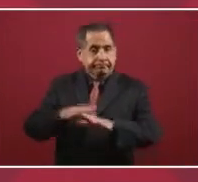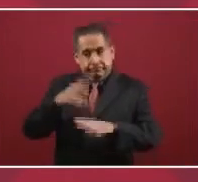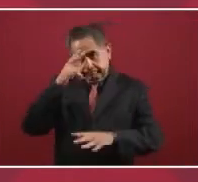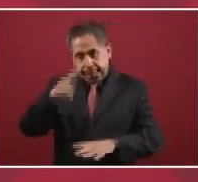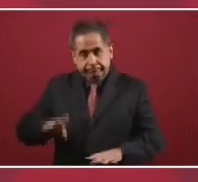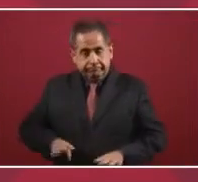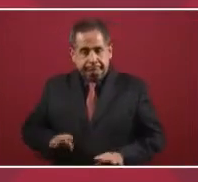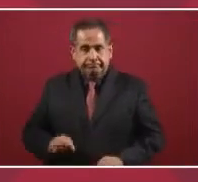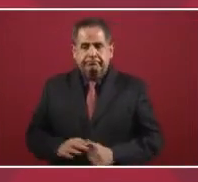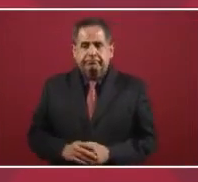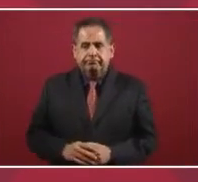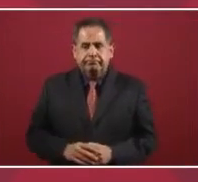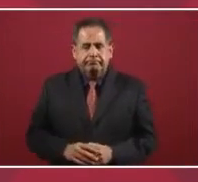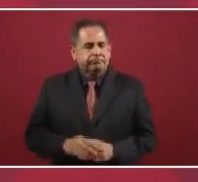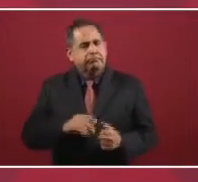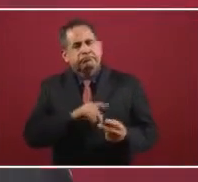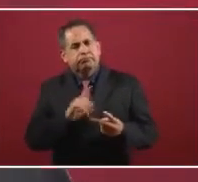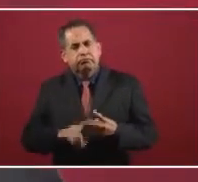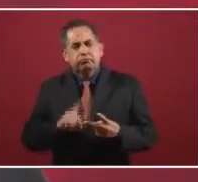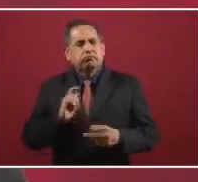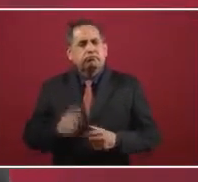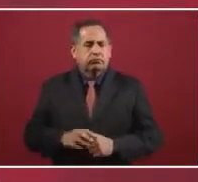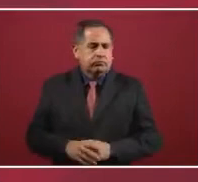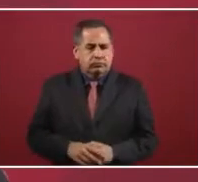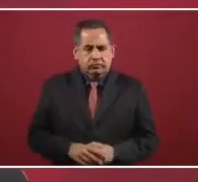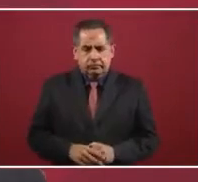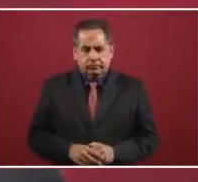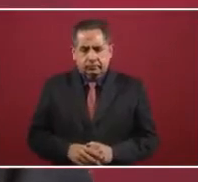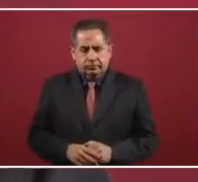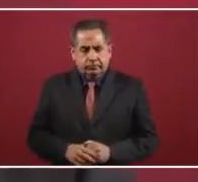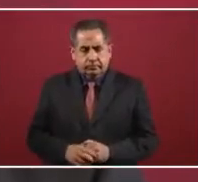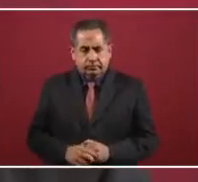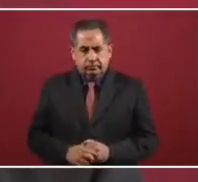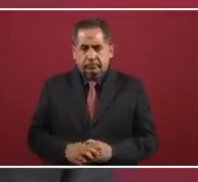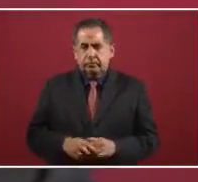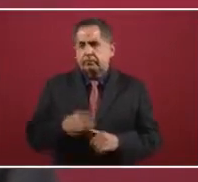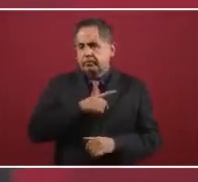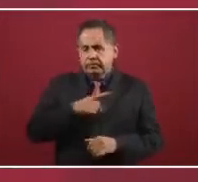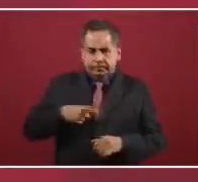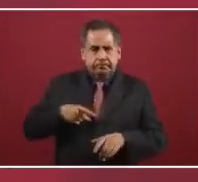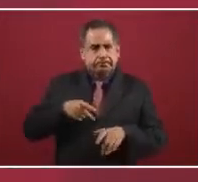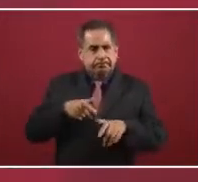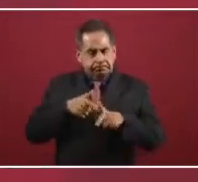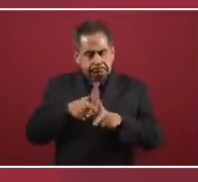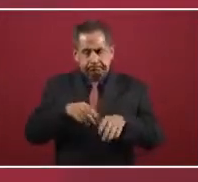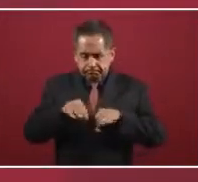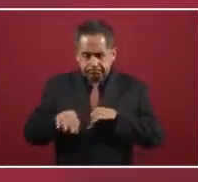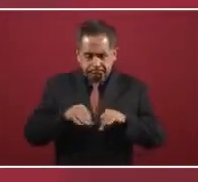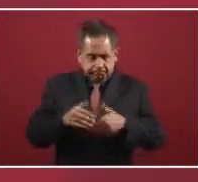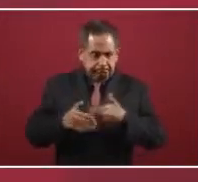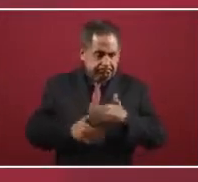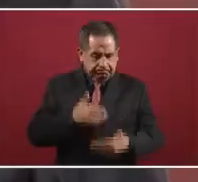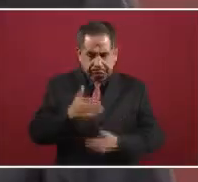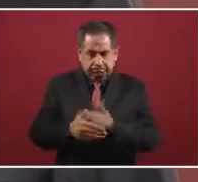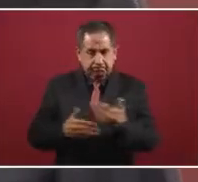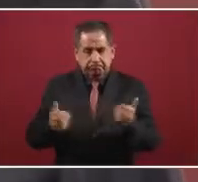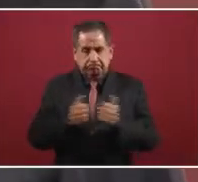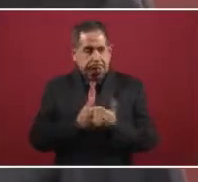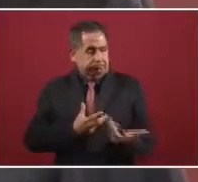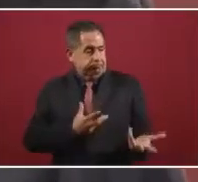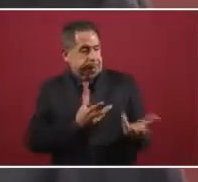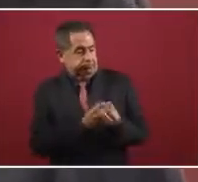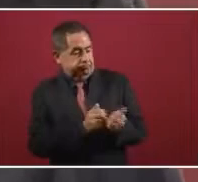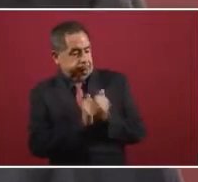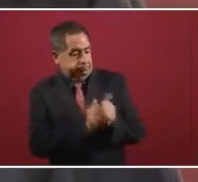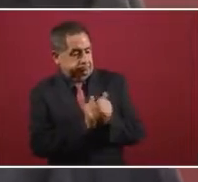Lo demás es seguir trabajando de manera conjunta con